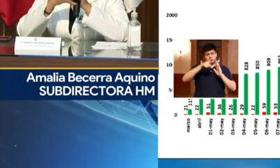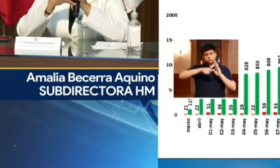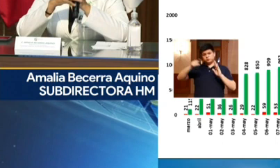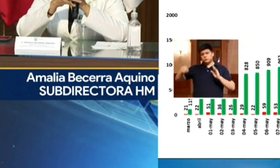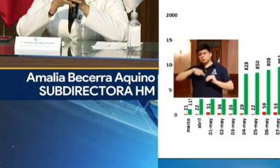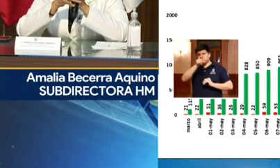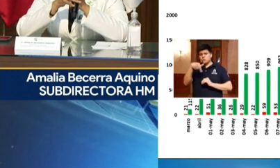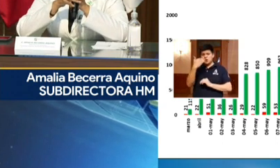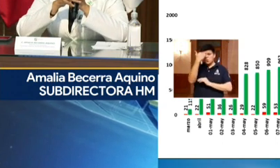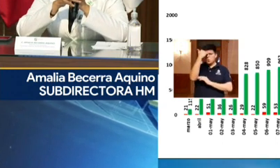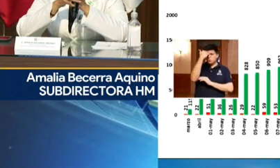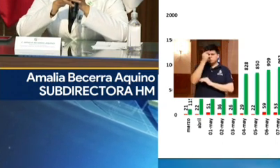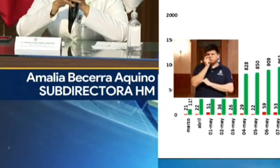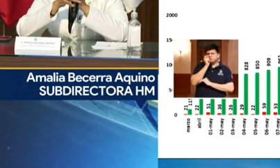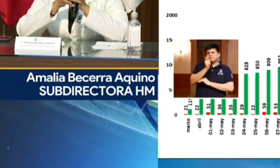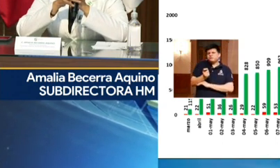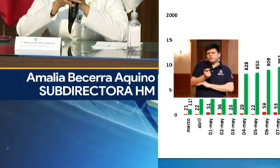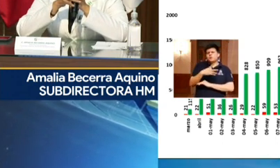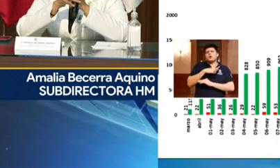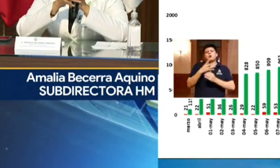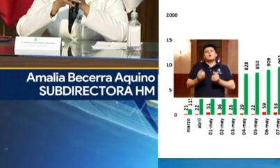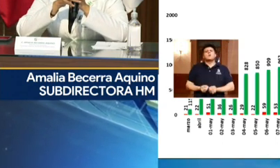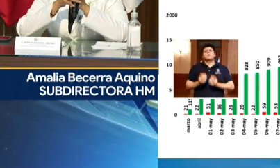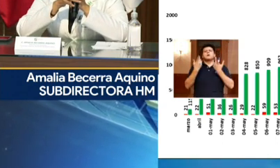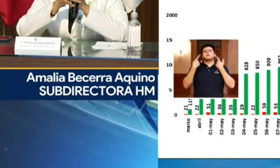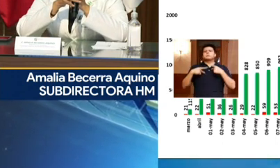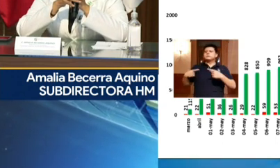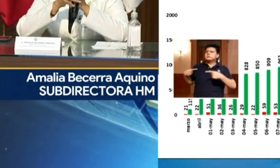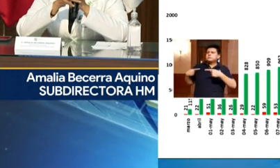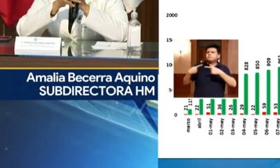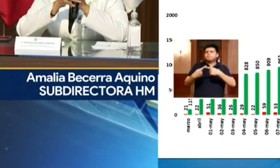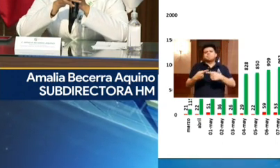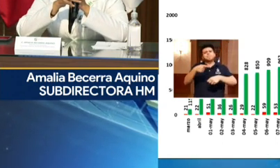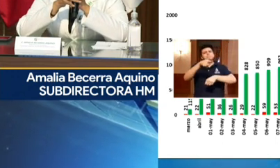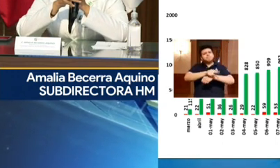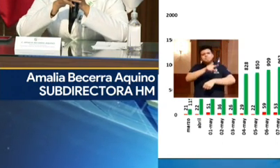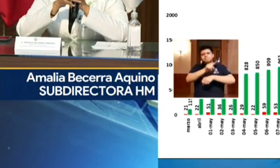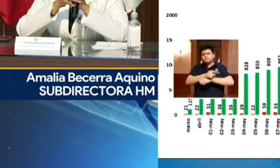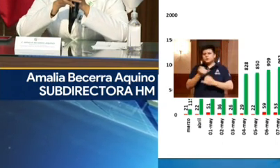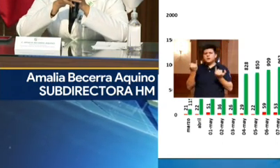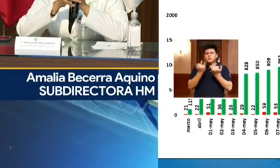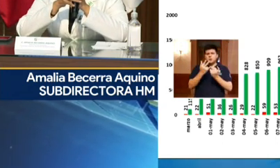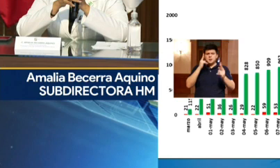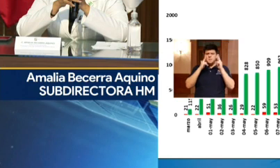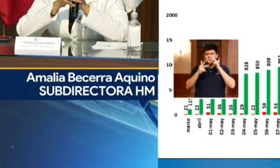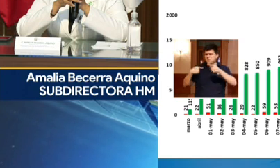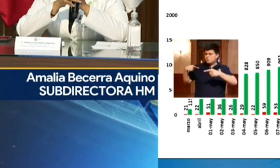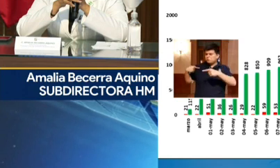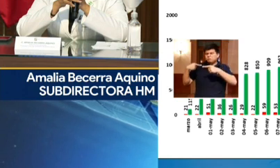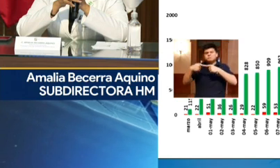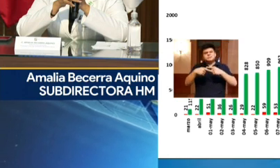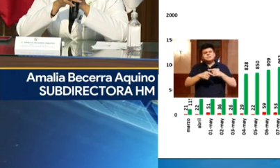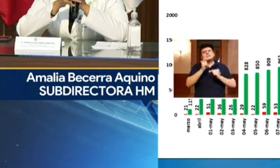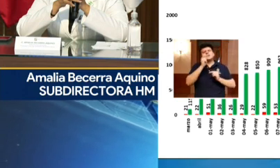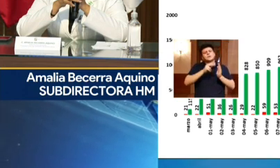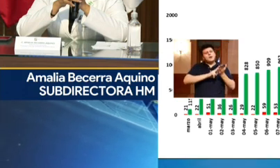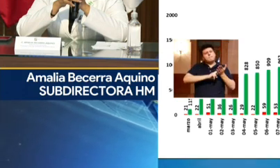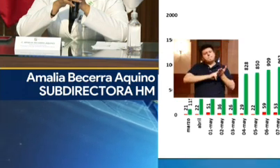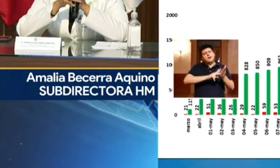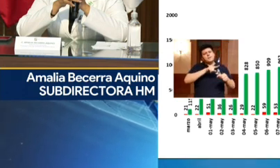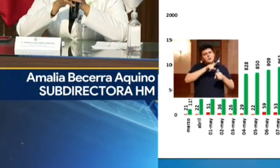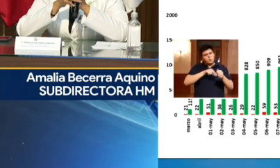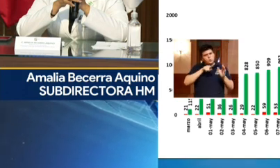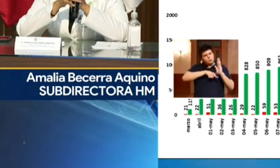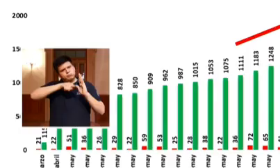muy bien de la incidencia diaria y acumulada. La acumulada son las barras verdes. Como les he comentado, va a